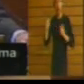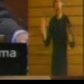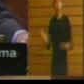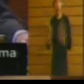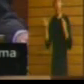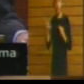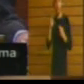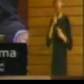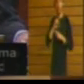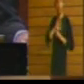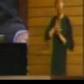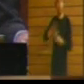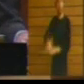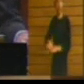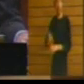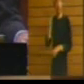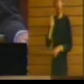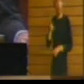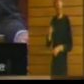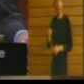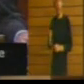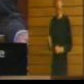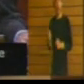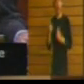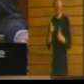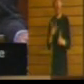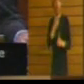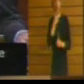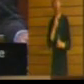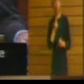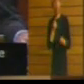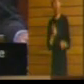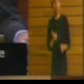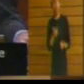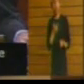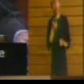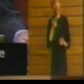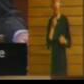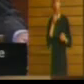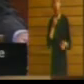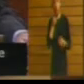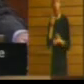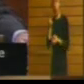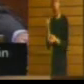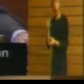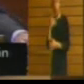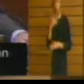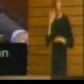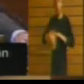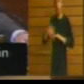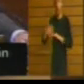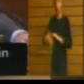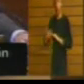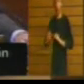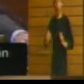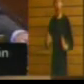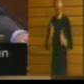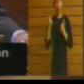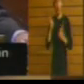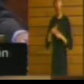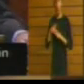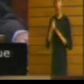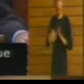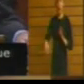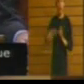tipo de campañas, que no son más que la de facilitar información a las familias de cuáles son los plazos que se han establecido para que